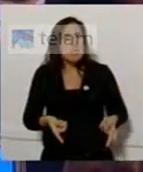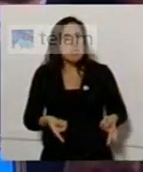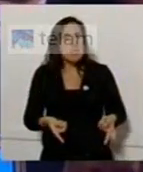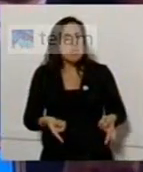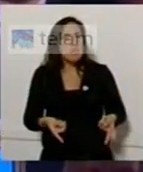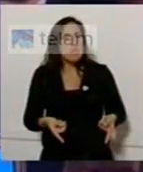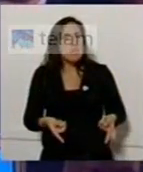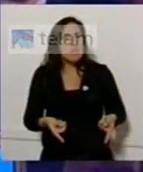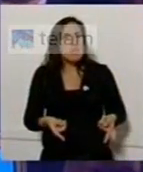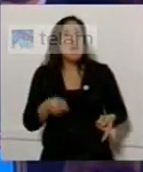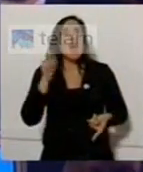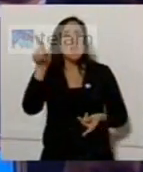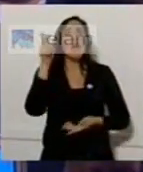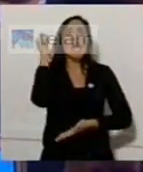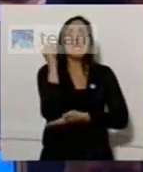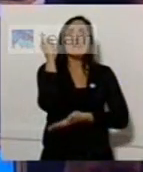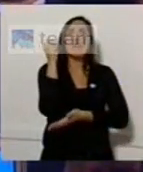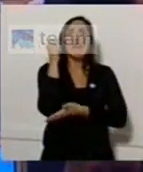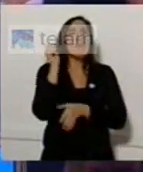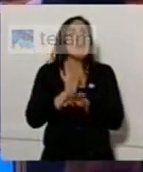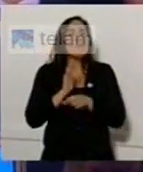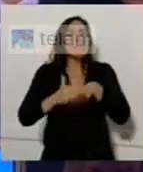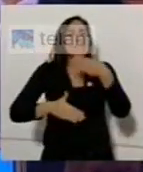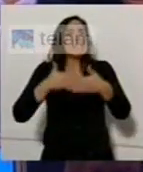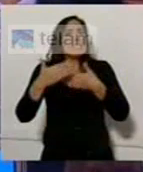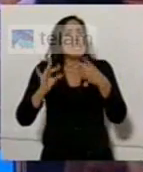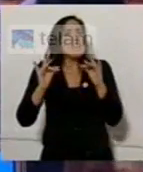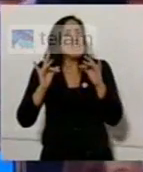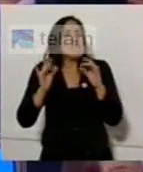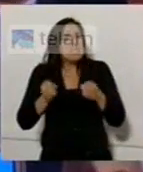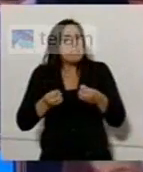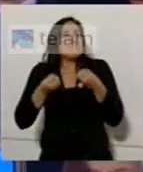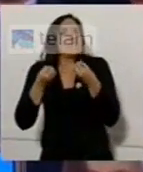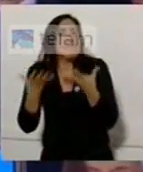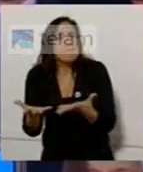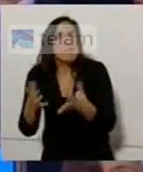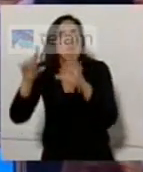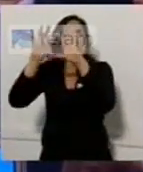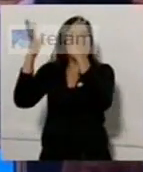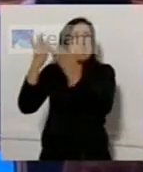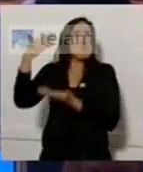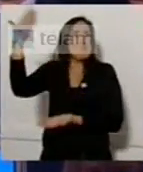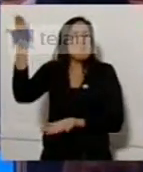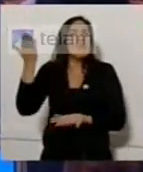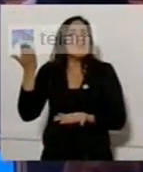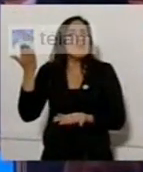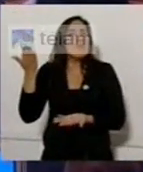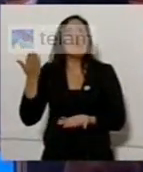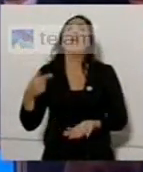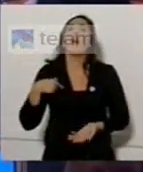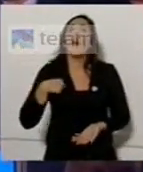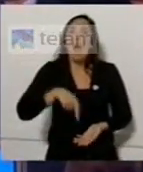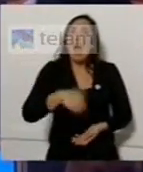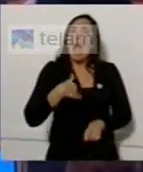a partir de una economía que sigue sin recuperarse en el mundo. Y nosotros hoy tenemos la expectativa